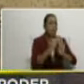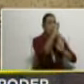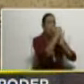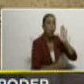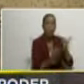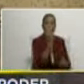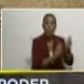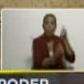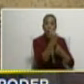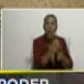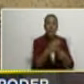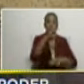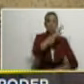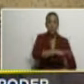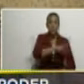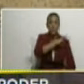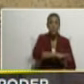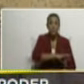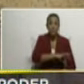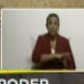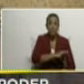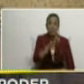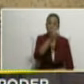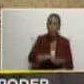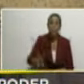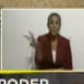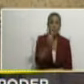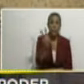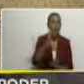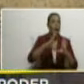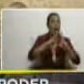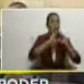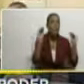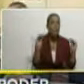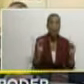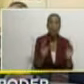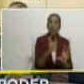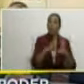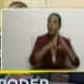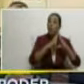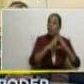la economía, sobre la sociedad y sobre Venezuela. Todas. Todas.